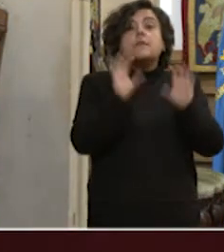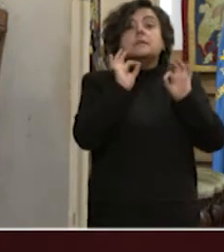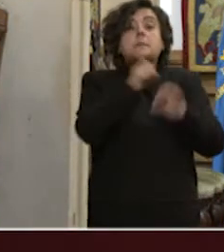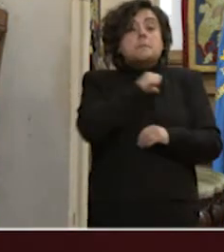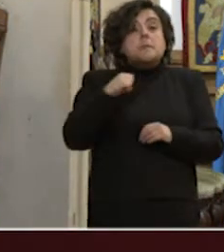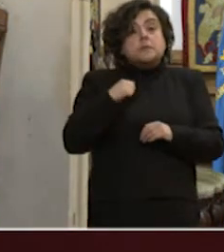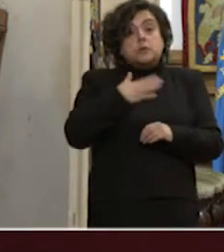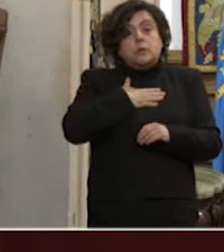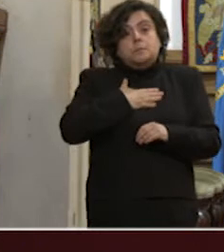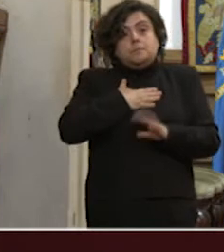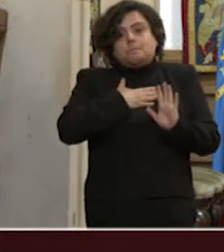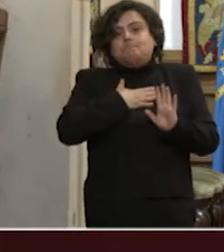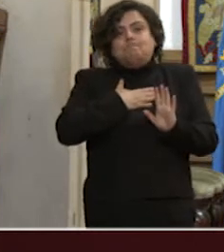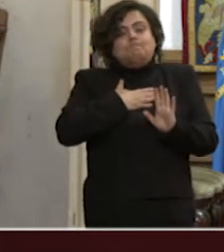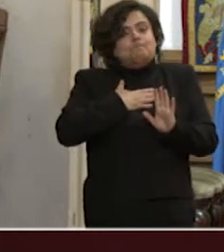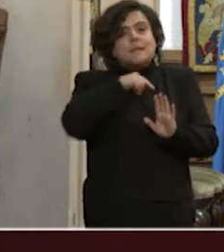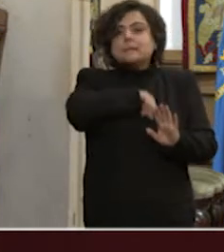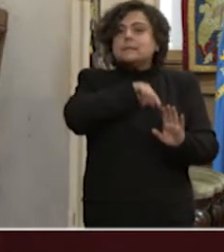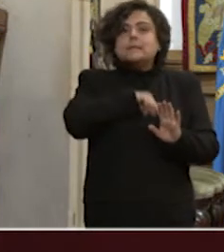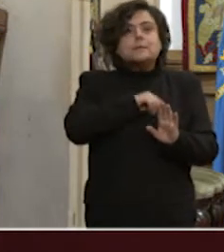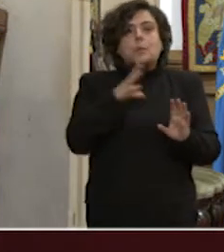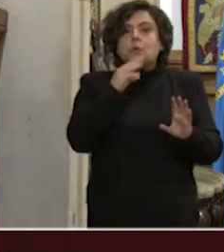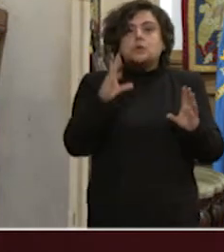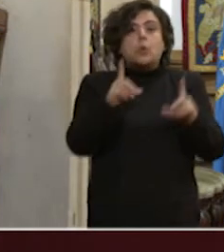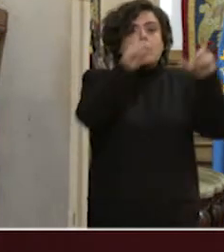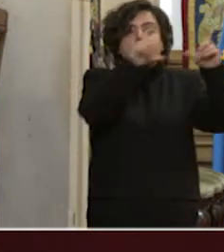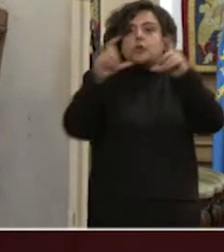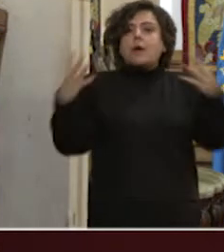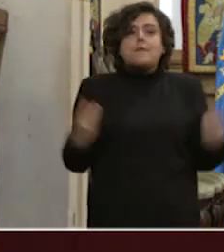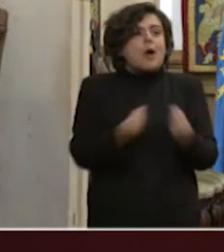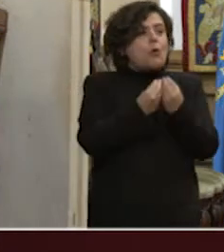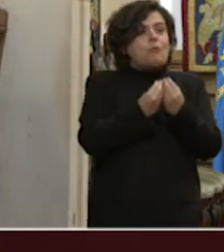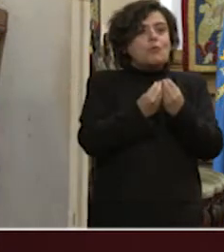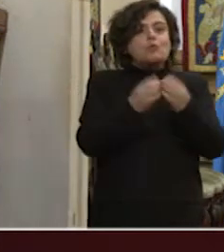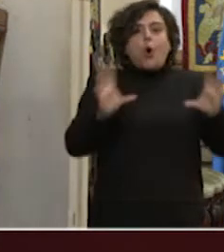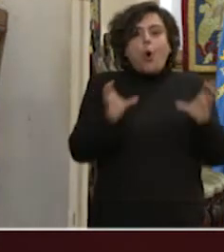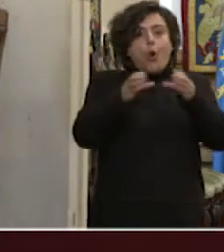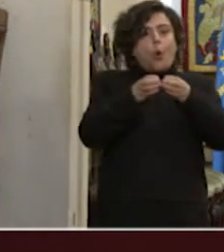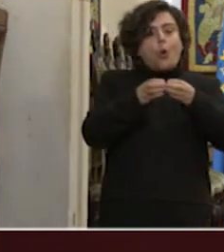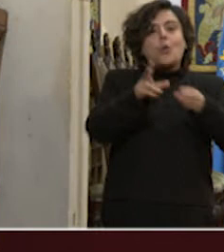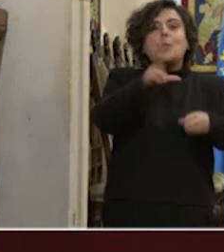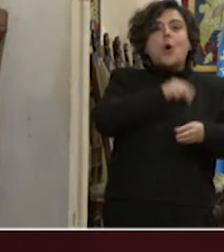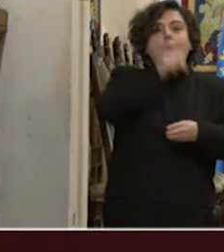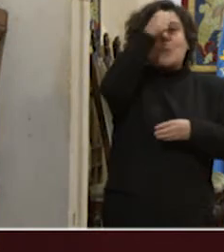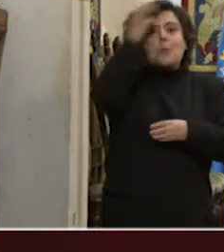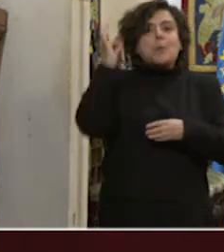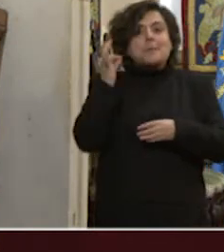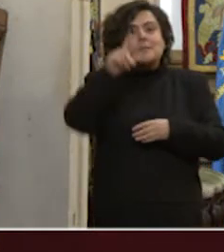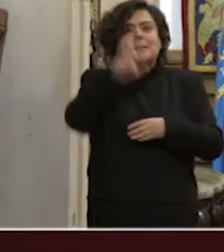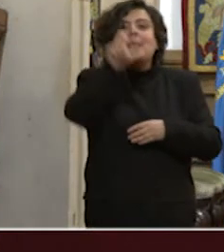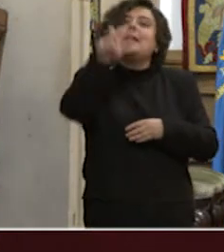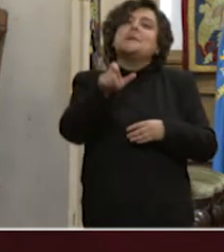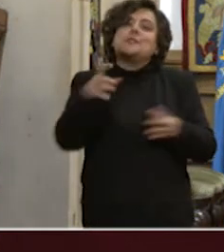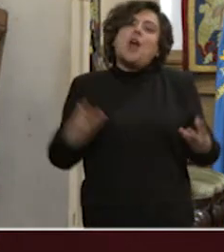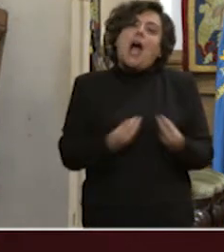Personalmente, extrañaré mucho no tener la fotografía conjunta que cada año se realiza con las y los galardonados y la persona invitada